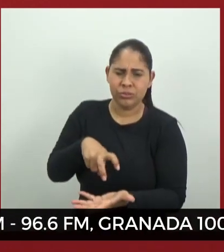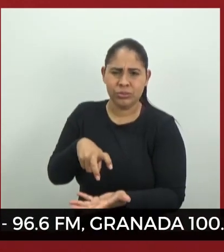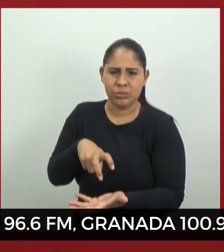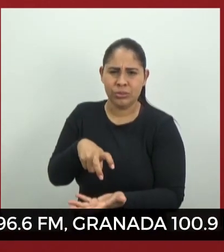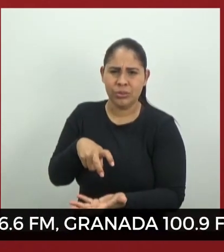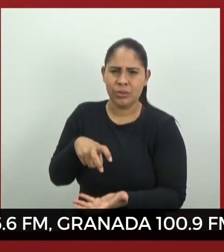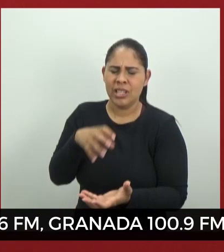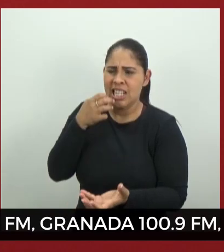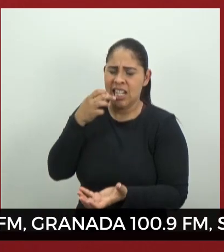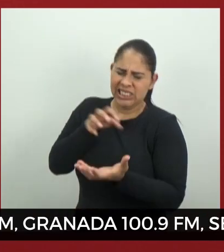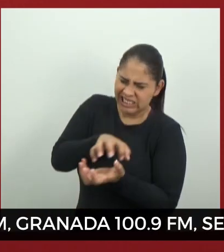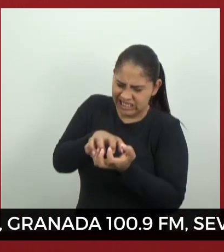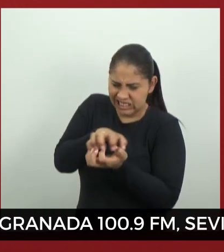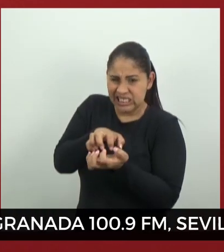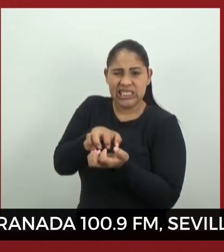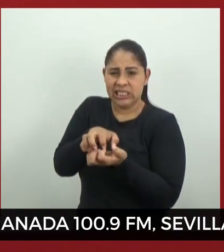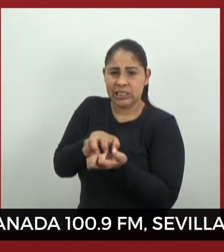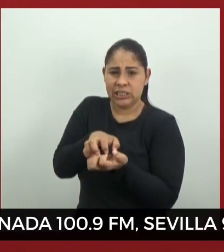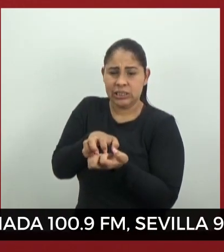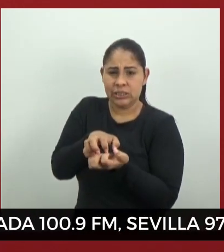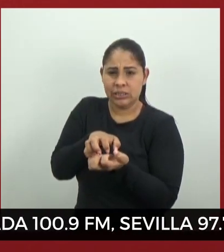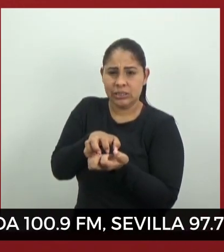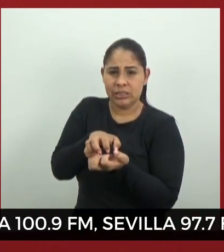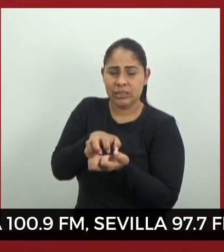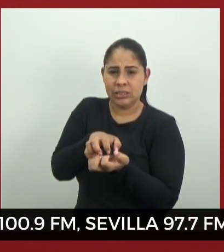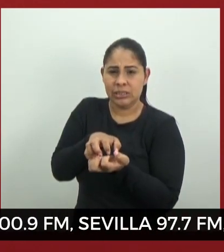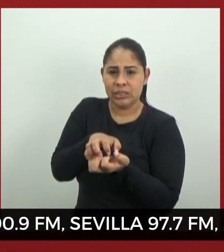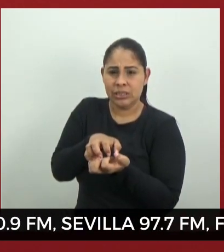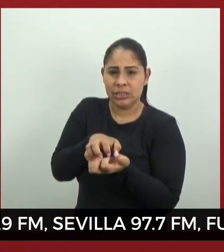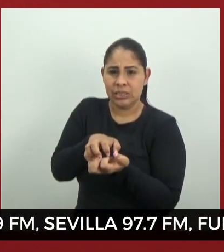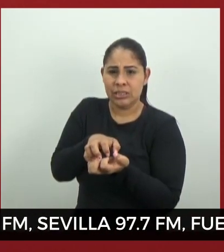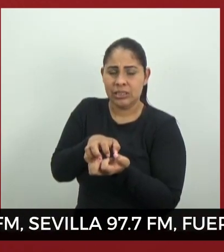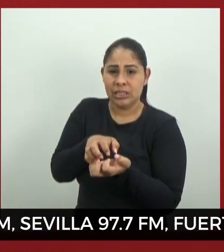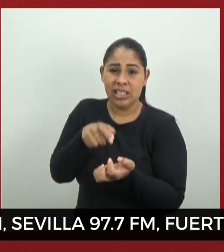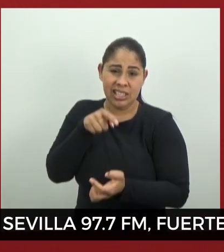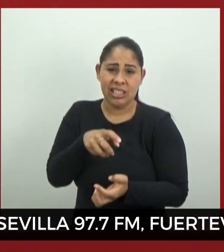espumarajos y cruje con los dientes y se va secando.